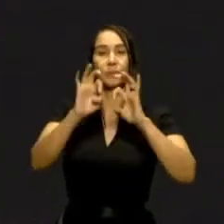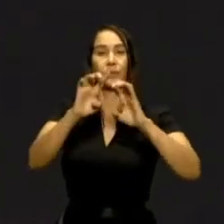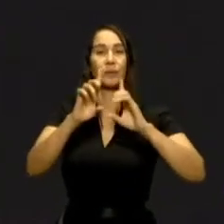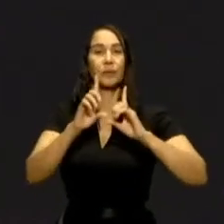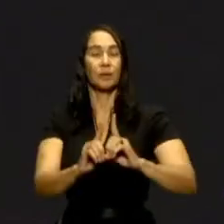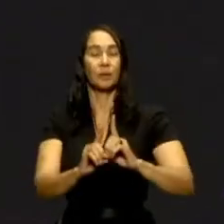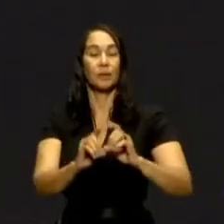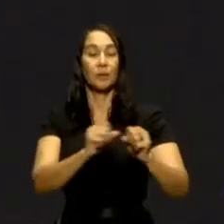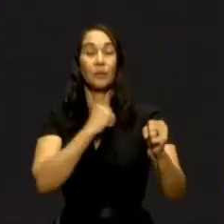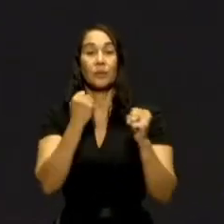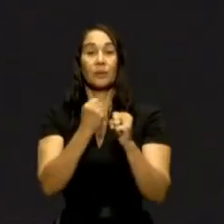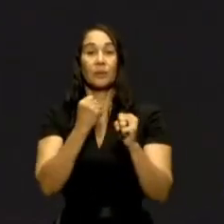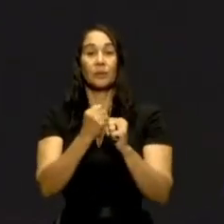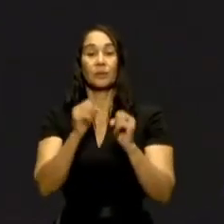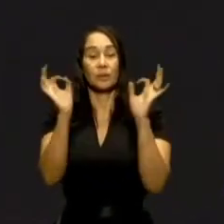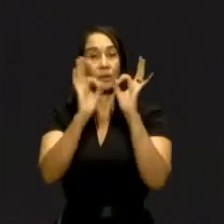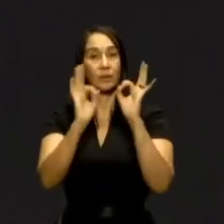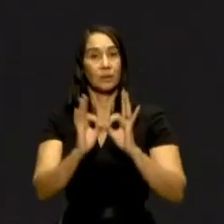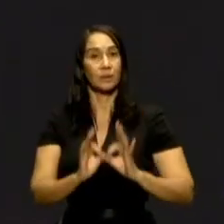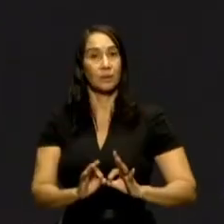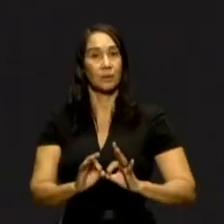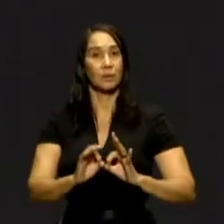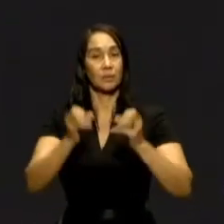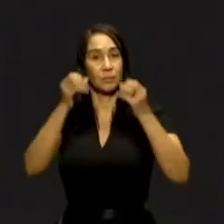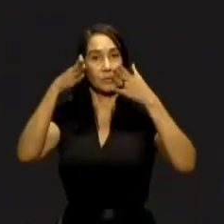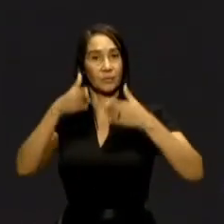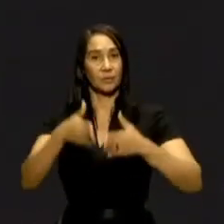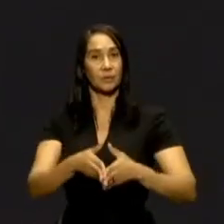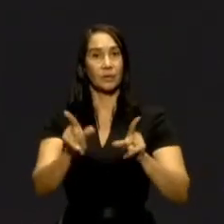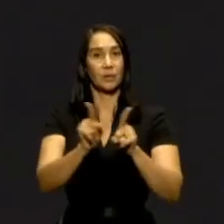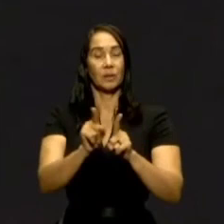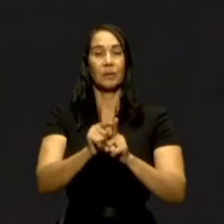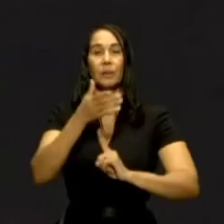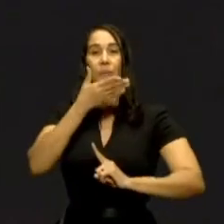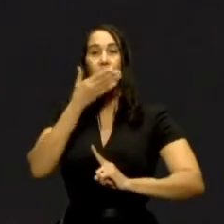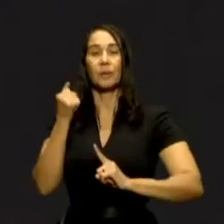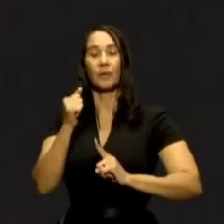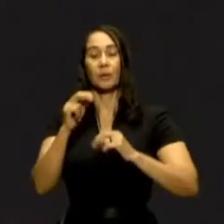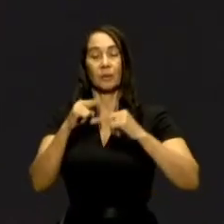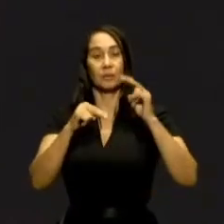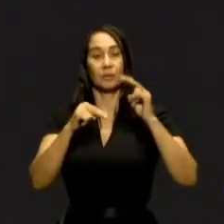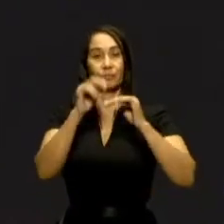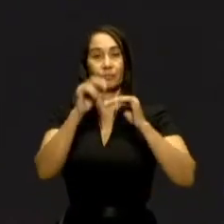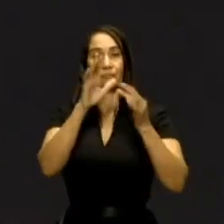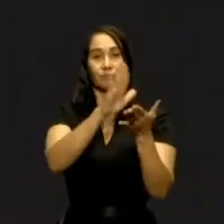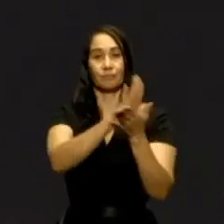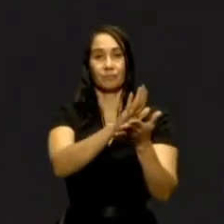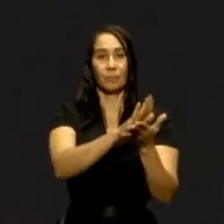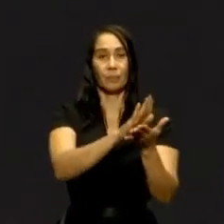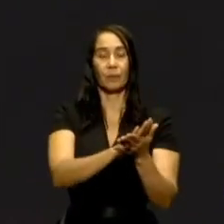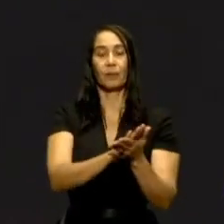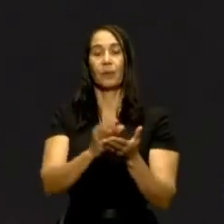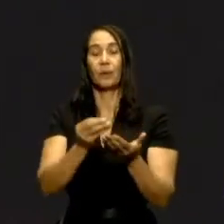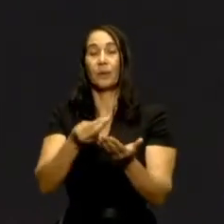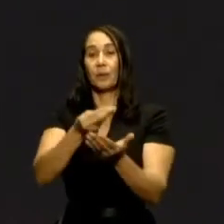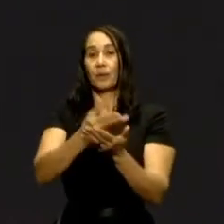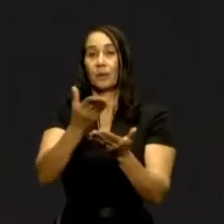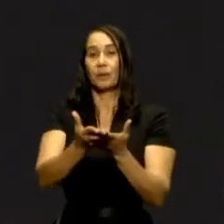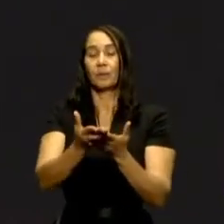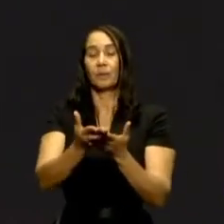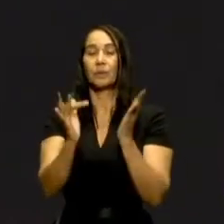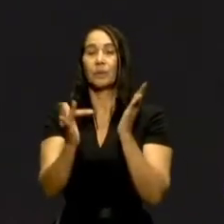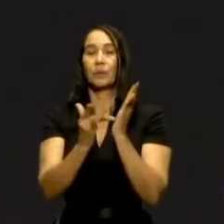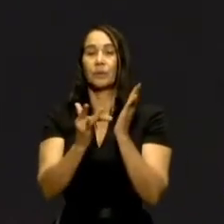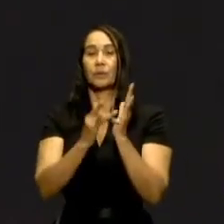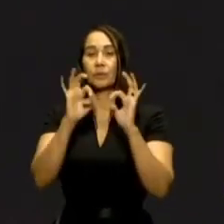educación y fortaleciendo la formación docente, además de mejorar la infraestructura escolar y la inversión en